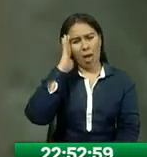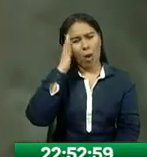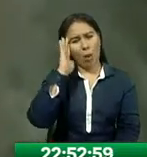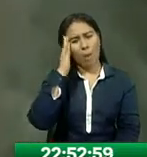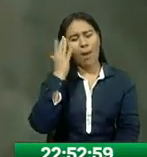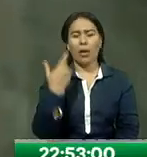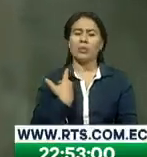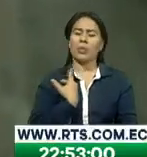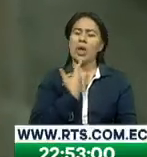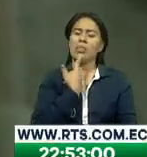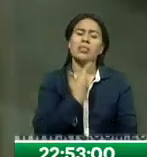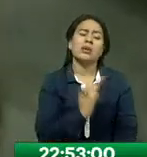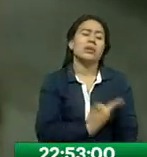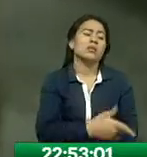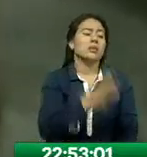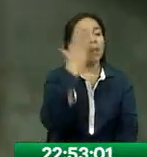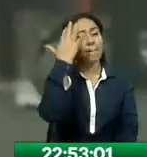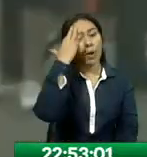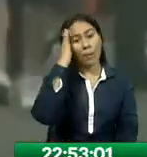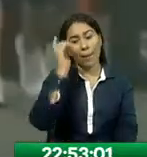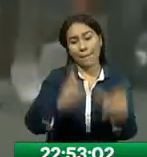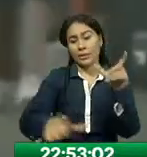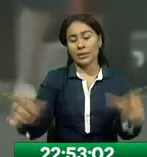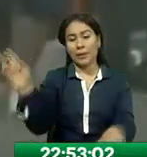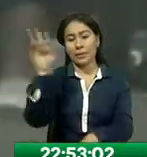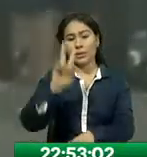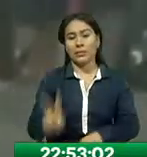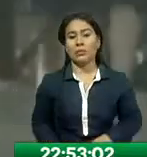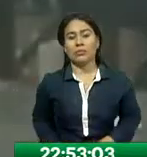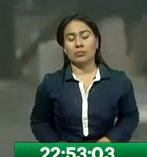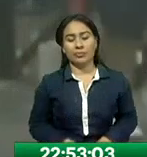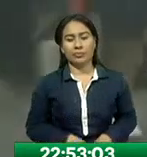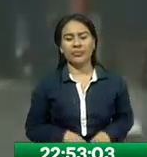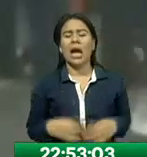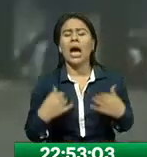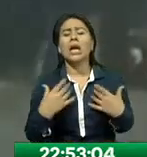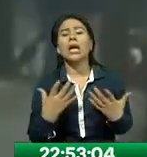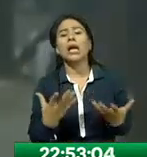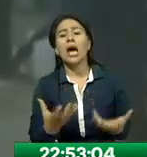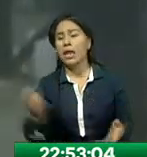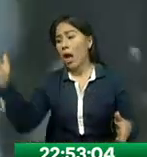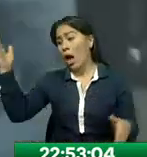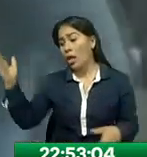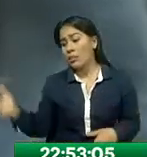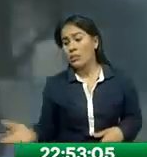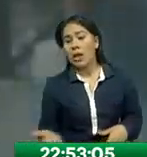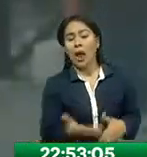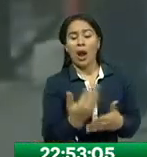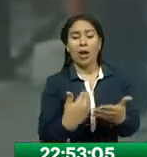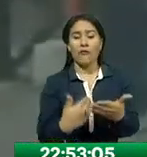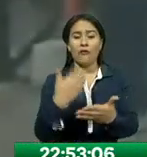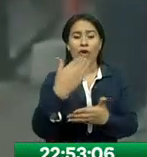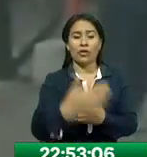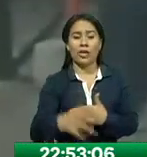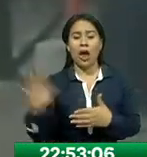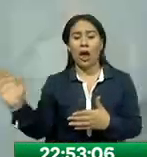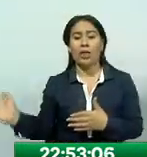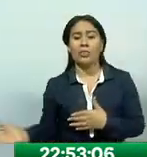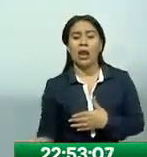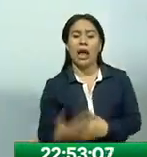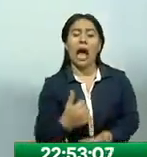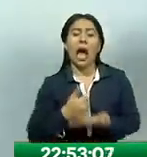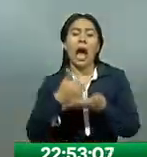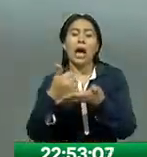según ellos preocupados por el pueblo de Venezuela, que querían traspasar nuestra frontera con una supuesta ayuda